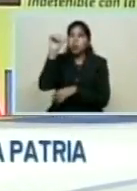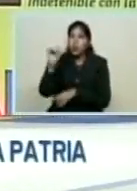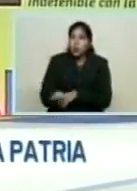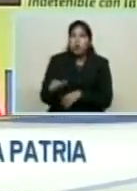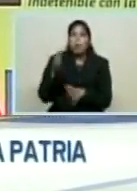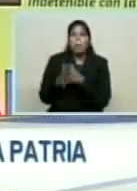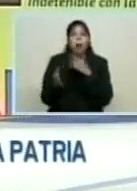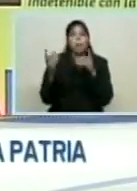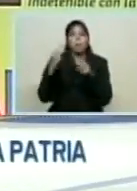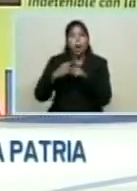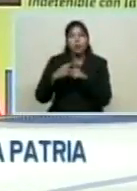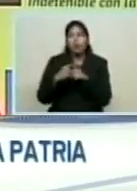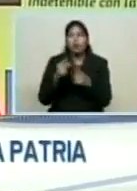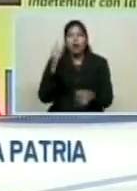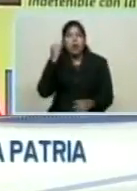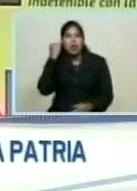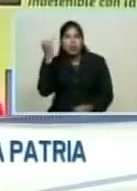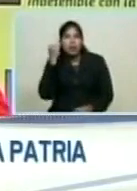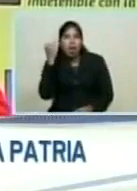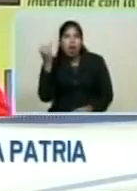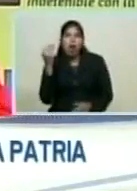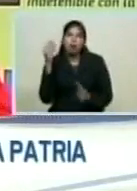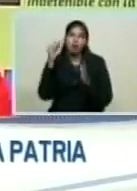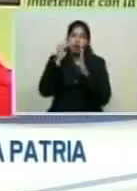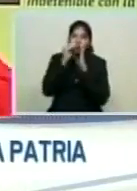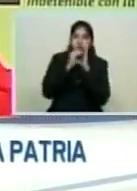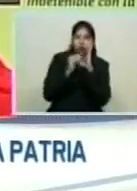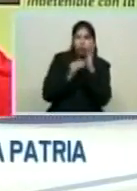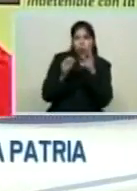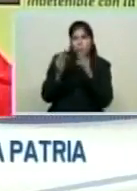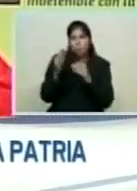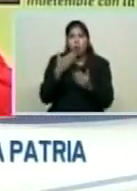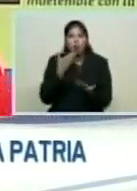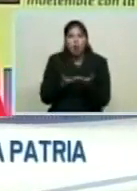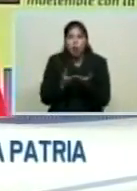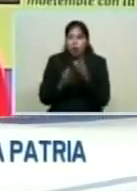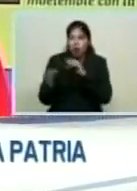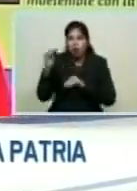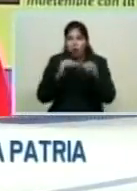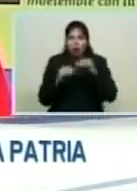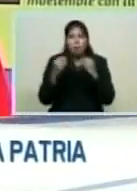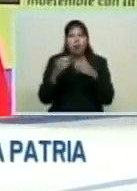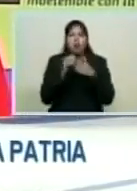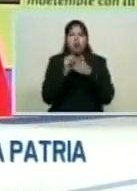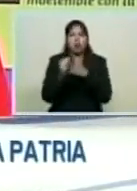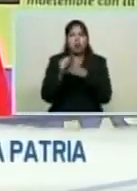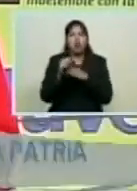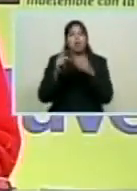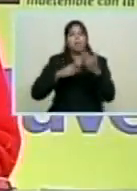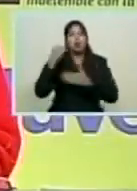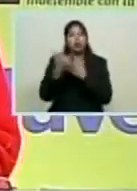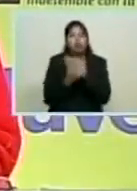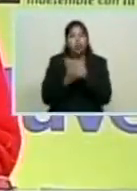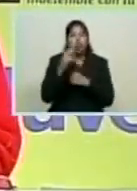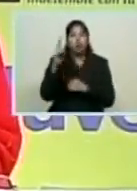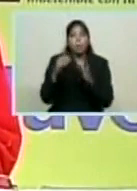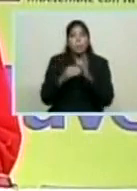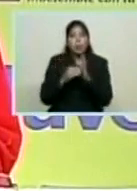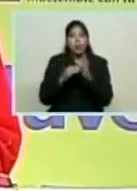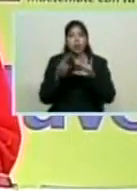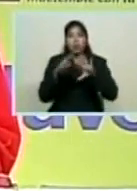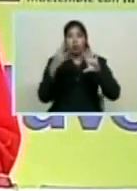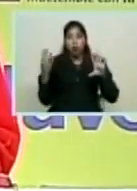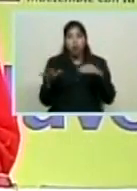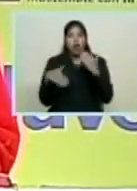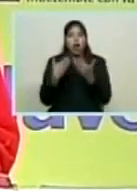próximo Plan de la Patria que va a regir la presidencia de la República Bolivariana de Venezuela en los años